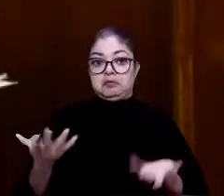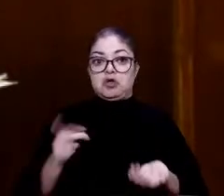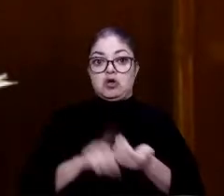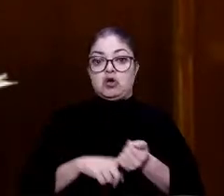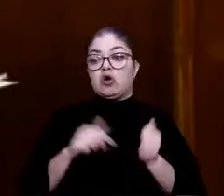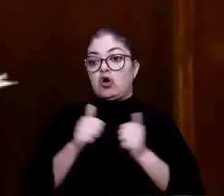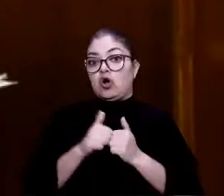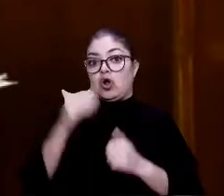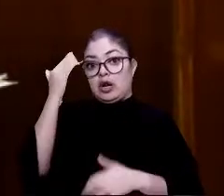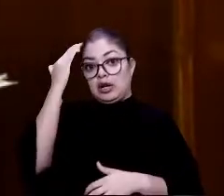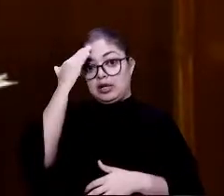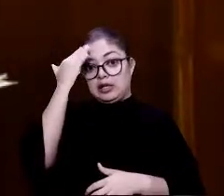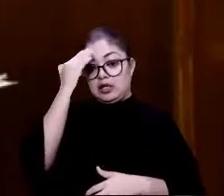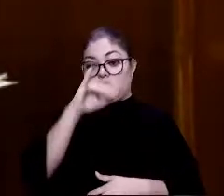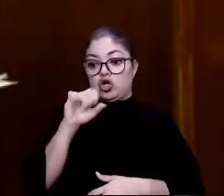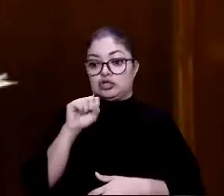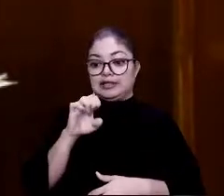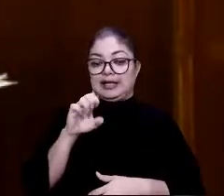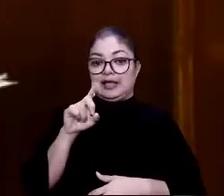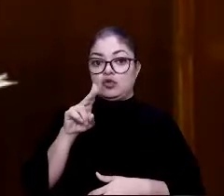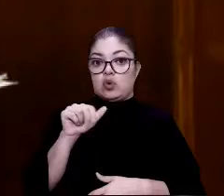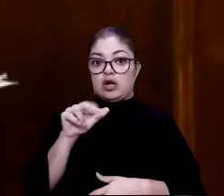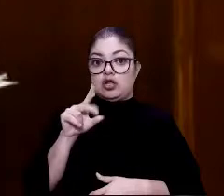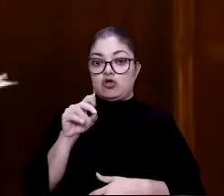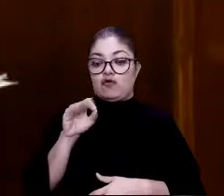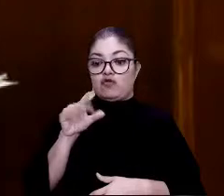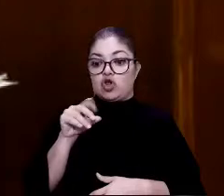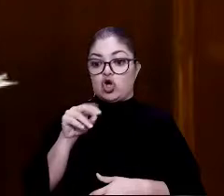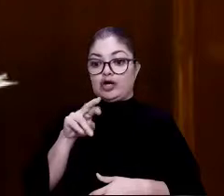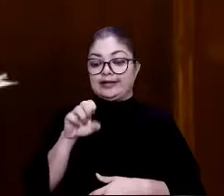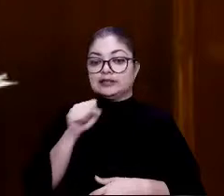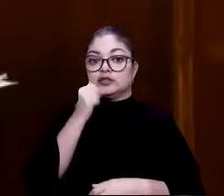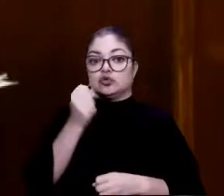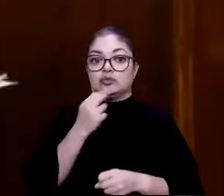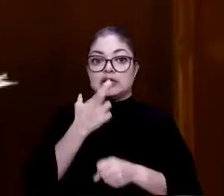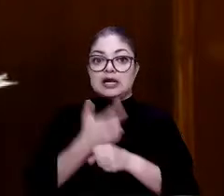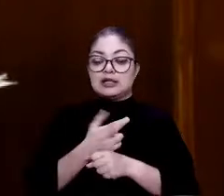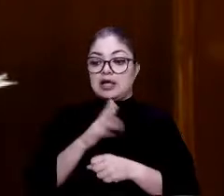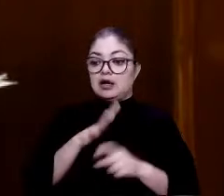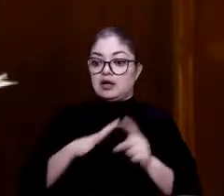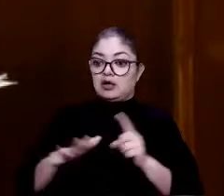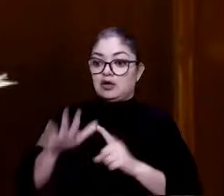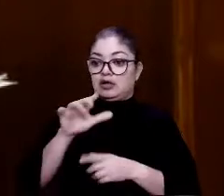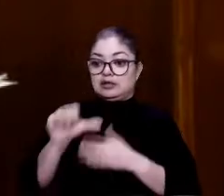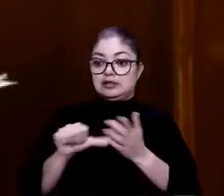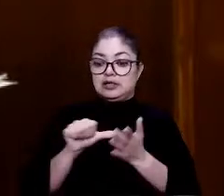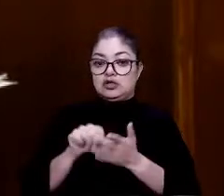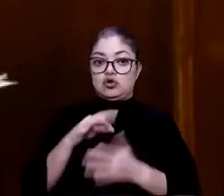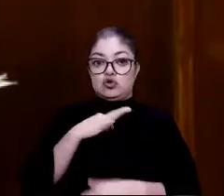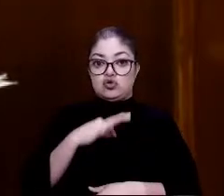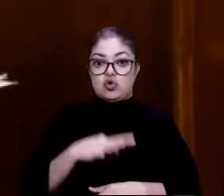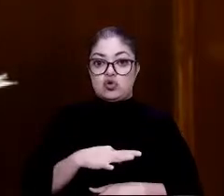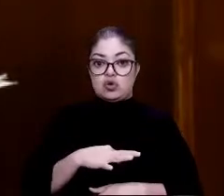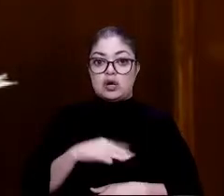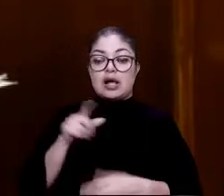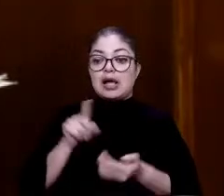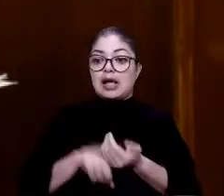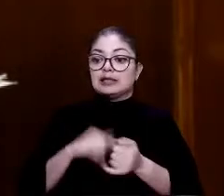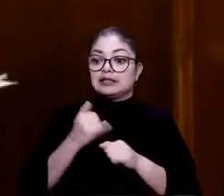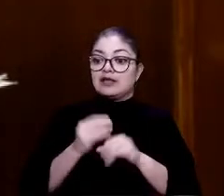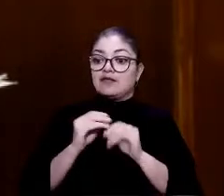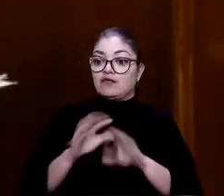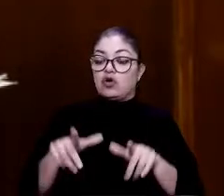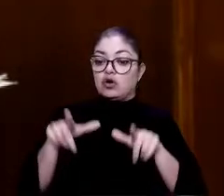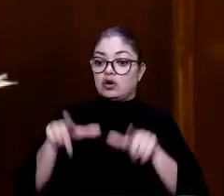liderazgo de José Eduardo Flores Marín, subsecretario del Valle de Toluca, Según informes obtenidos del